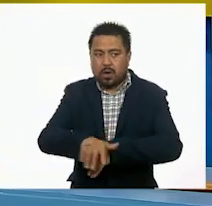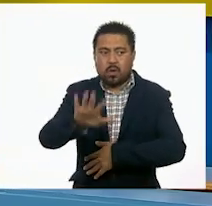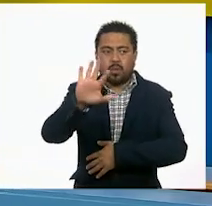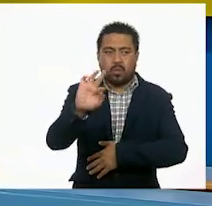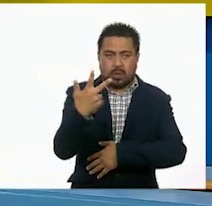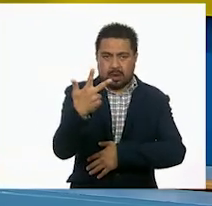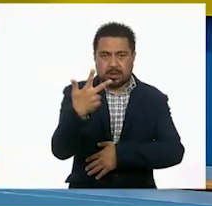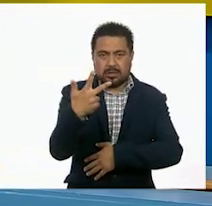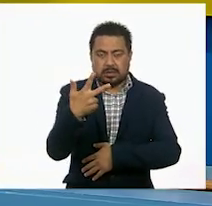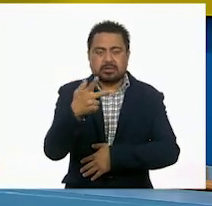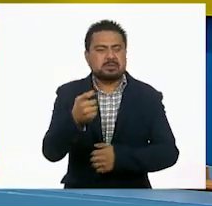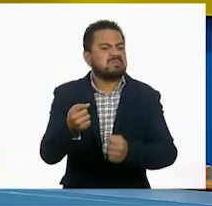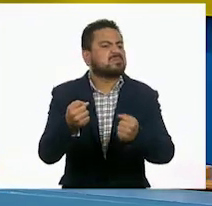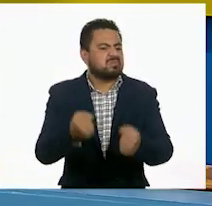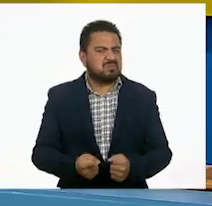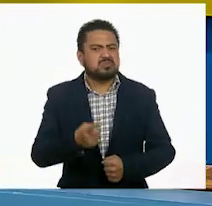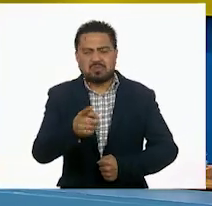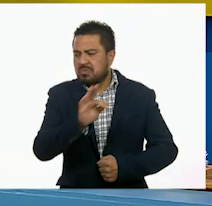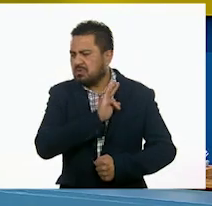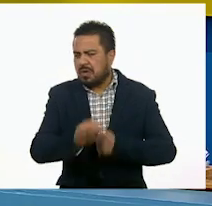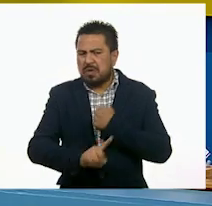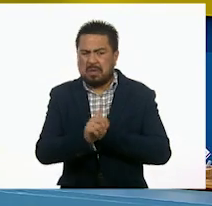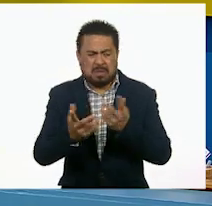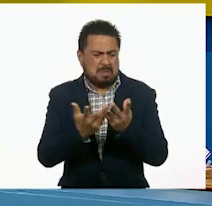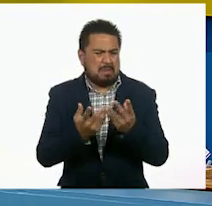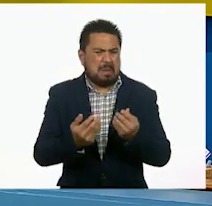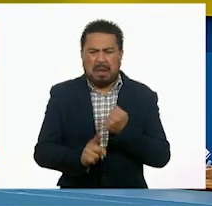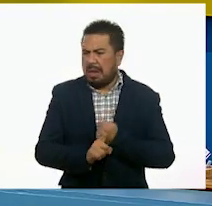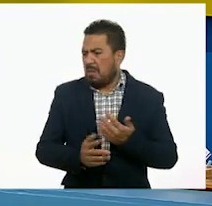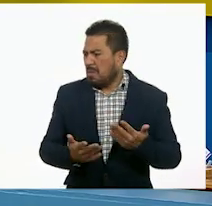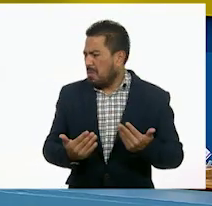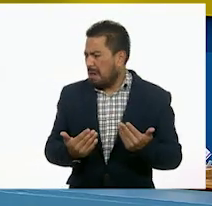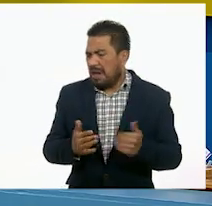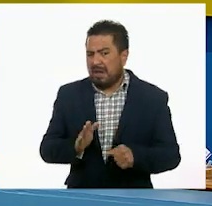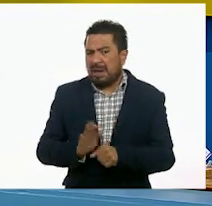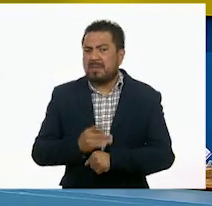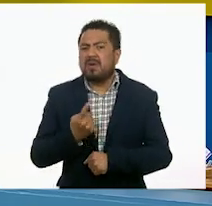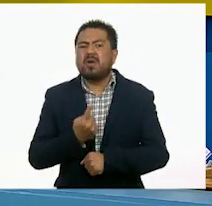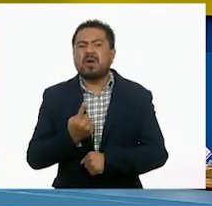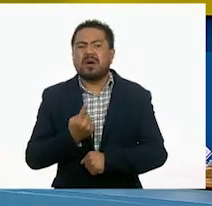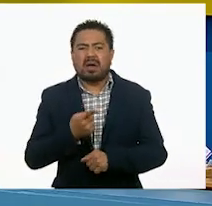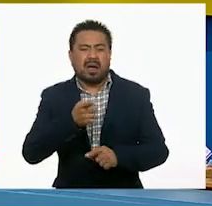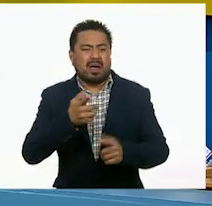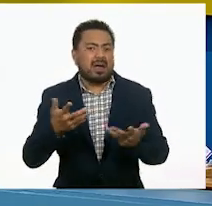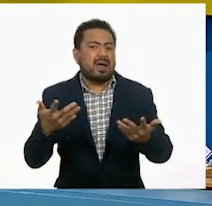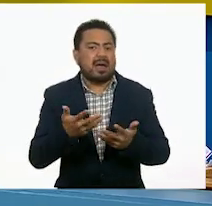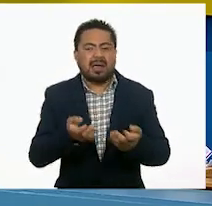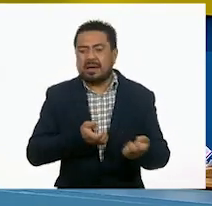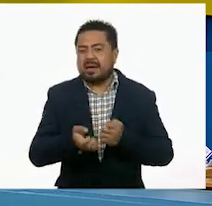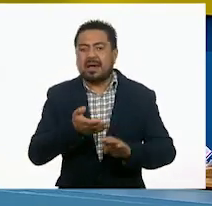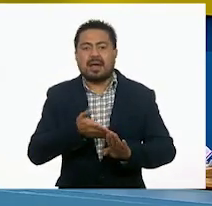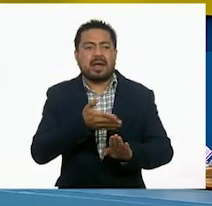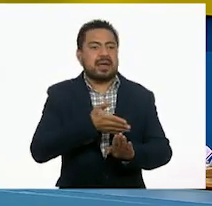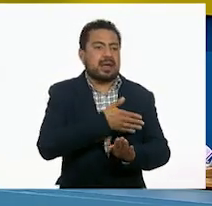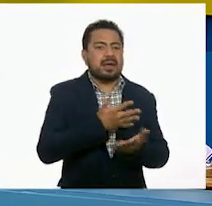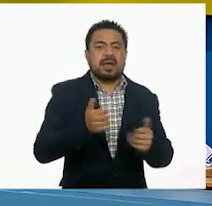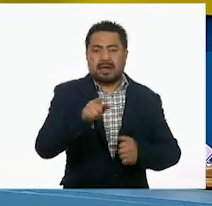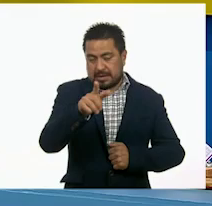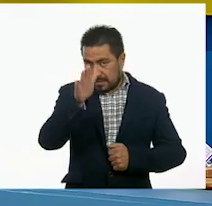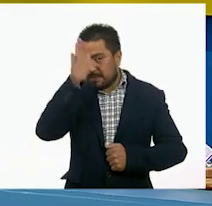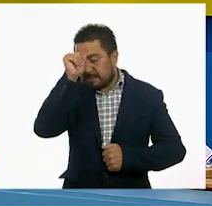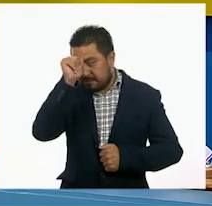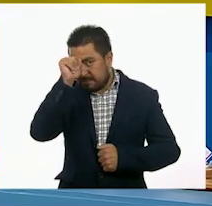48. Seguro la van a poder resolver sin ningún problema, porque ya hemos hecho algunos ejercicios. Perfecto. Recuerden